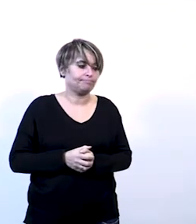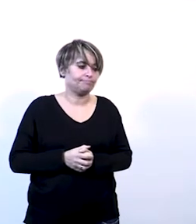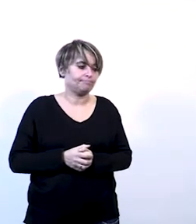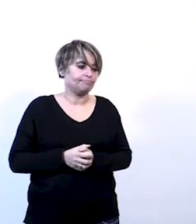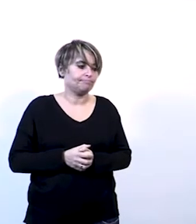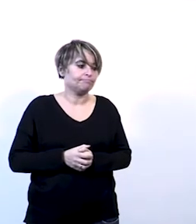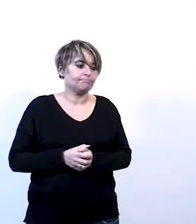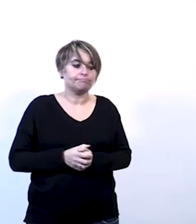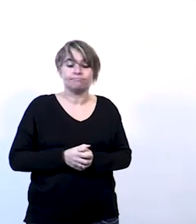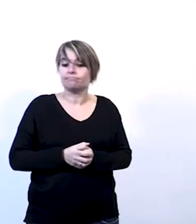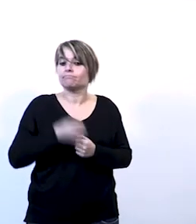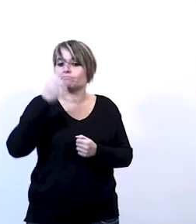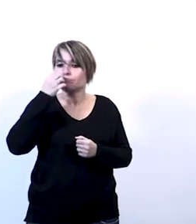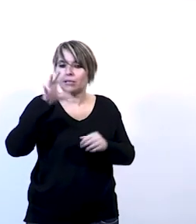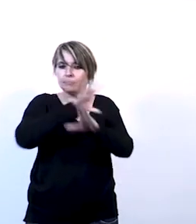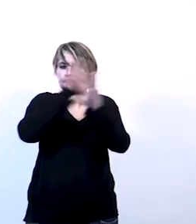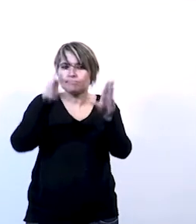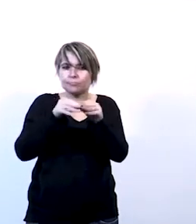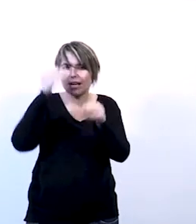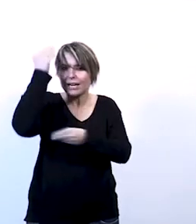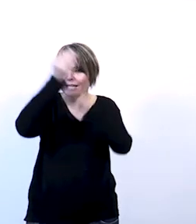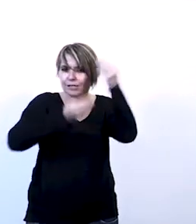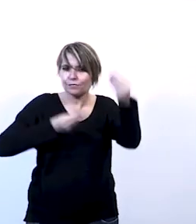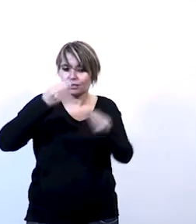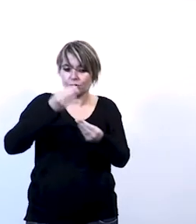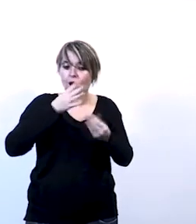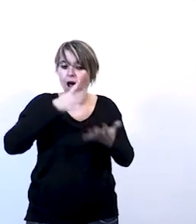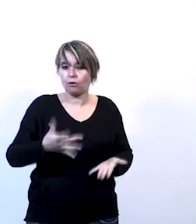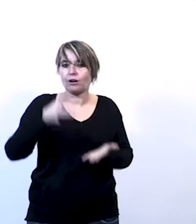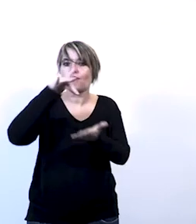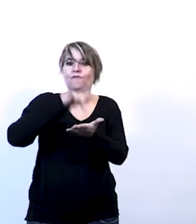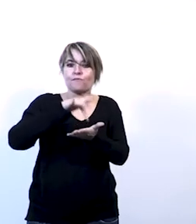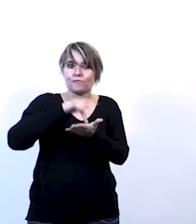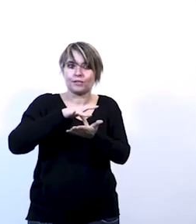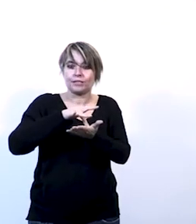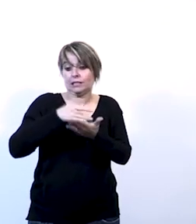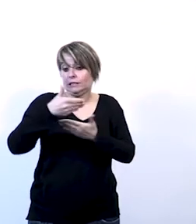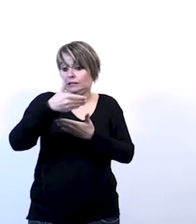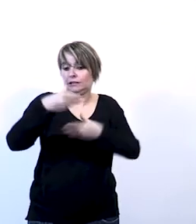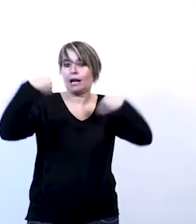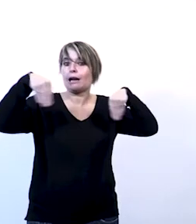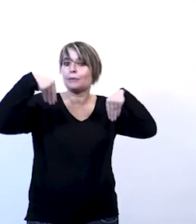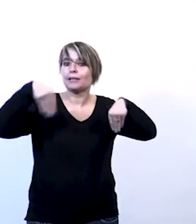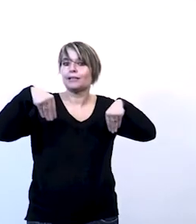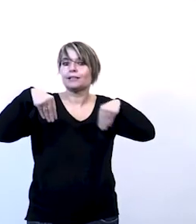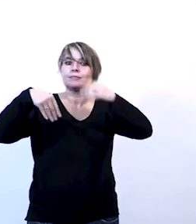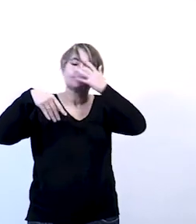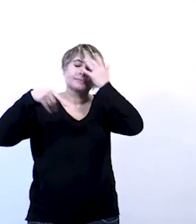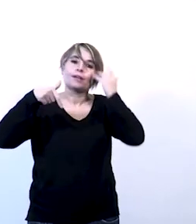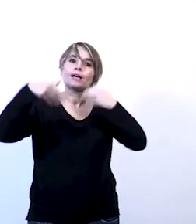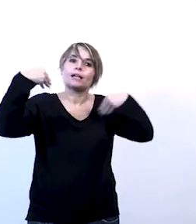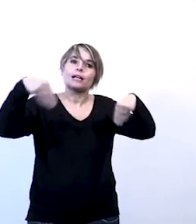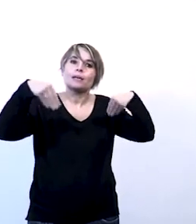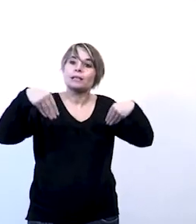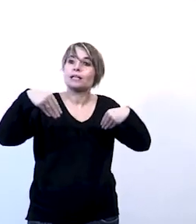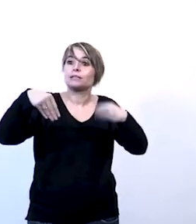Y esto, Soeira, una muy buena reflexión nos dejas en estas fechas, en las fechas en la de Navidad, precisamente, pues